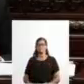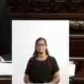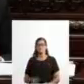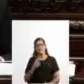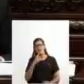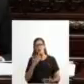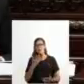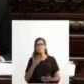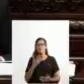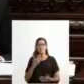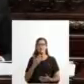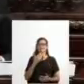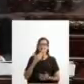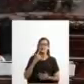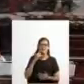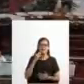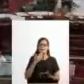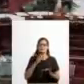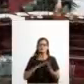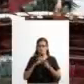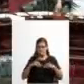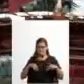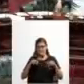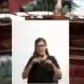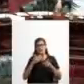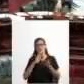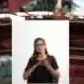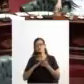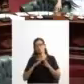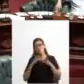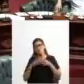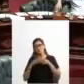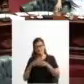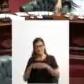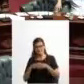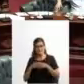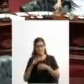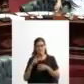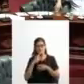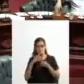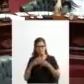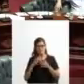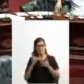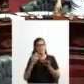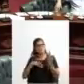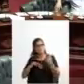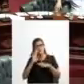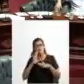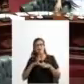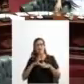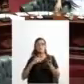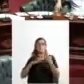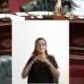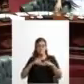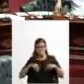Es paradójico que se hable de la concentración de la tierra desde la bancada oficialista, cuando en los últimos 10 años se dado la mayor concentración de la